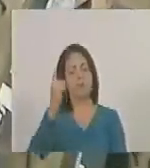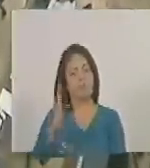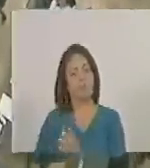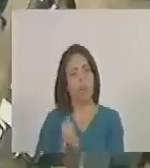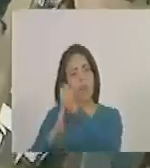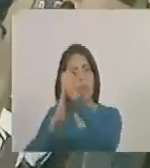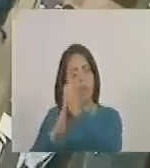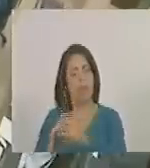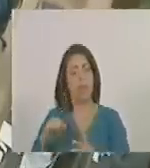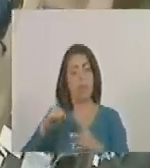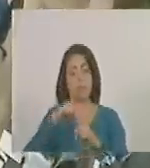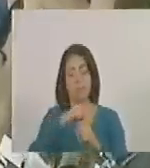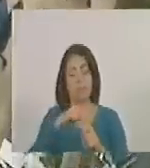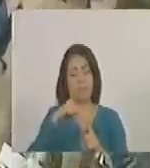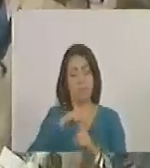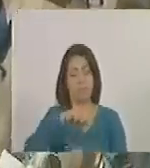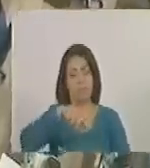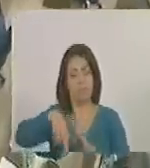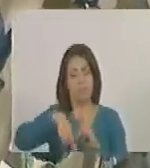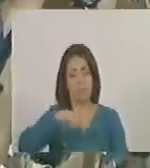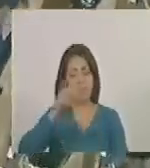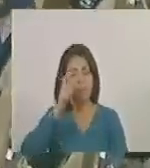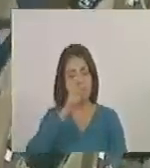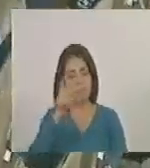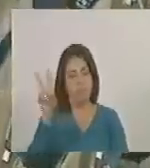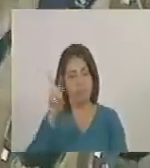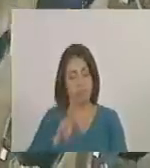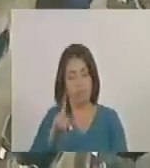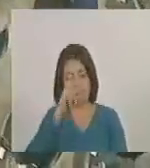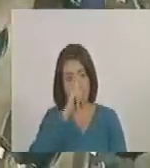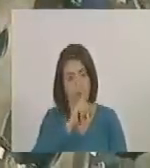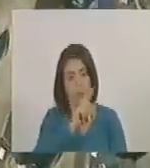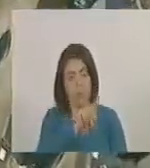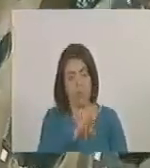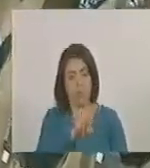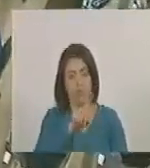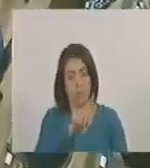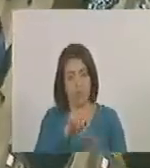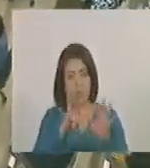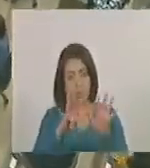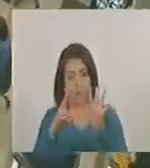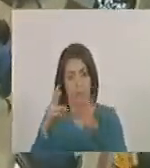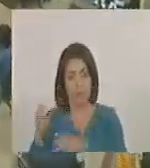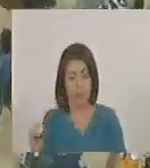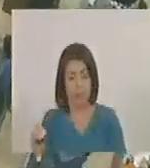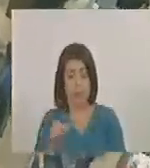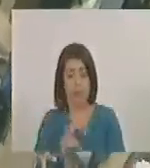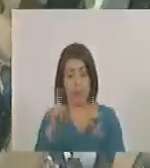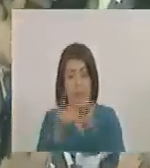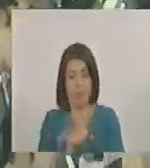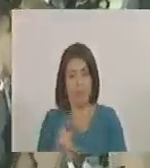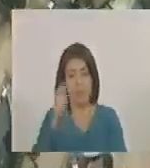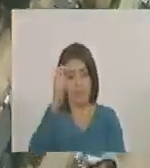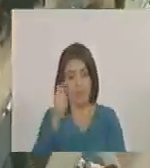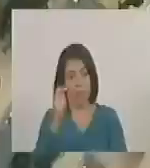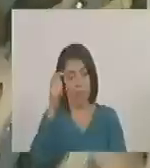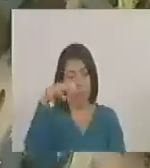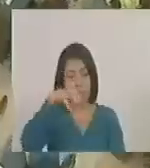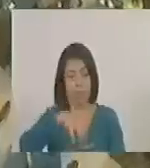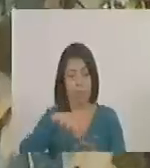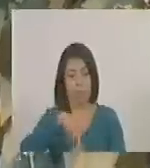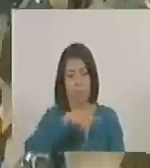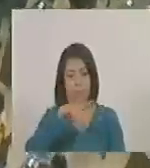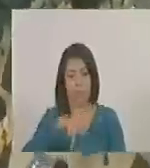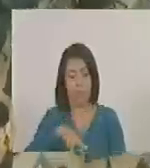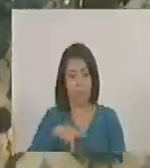lucha y revolución para el pueblo venezolano durante la década de los 60, convirtiéndose en diputado al Congreso